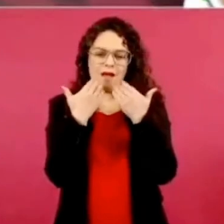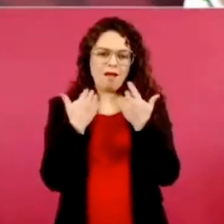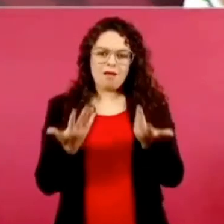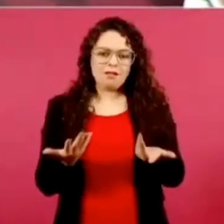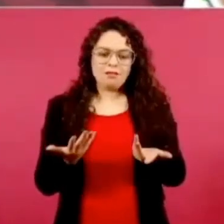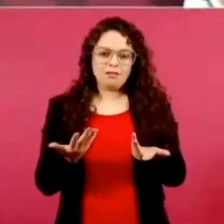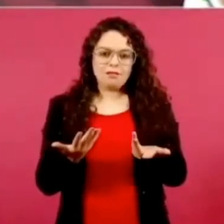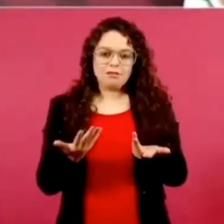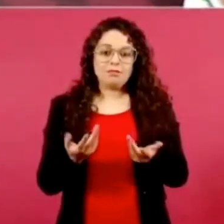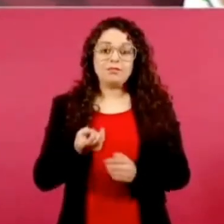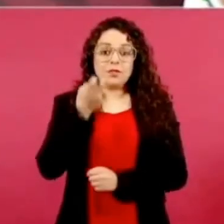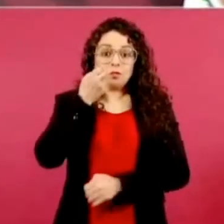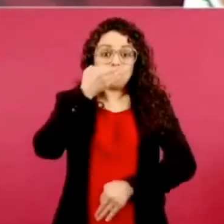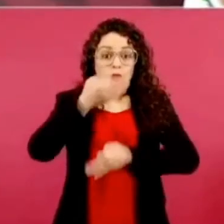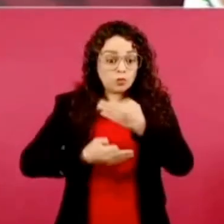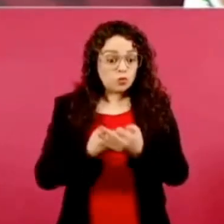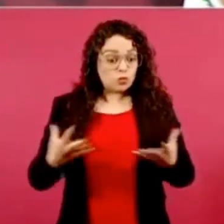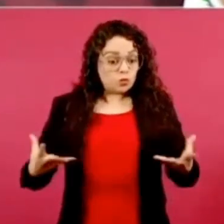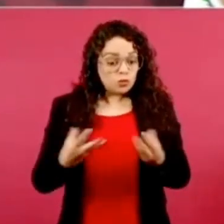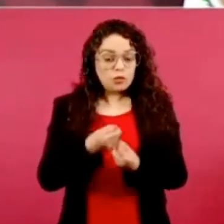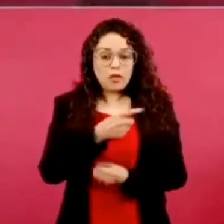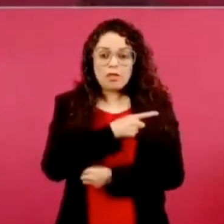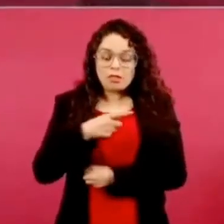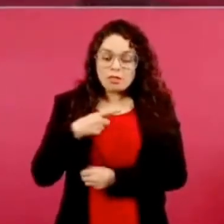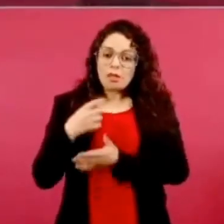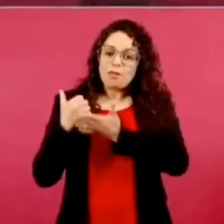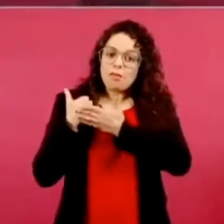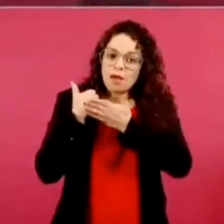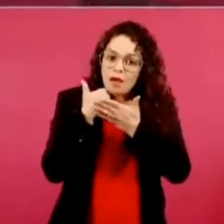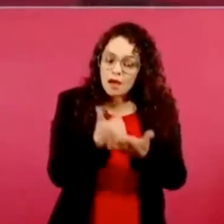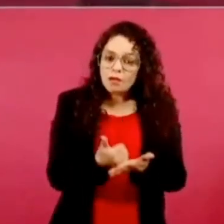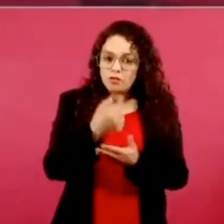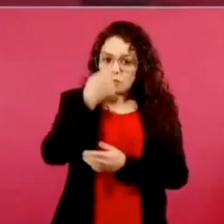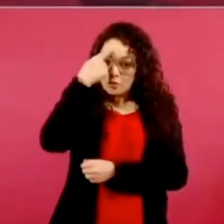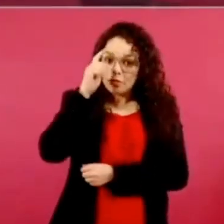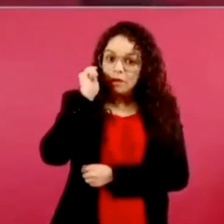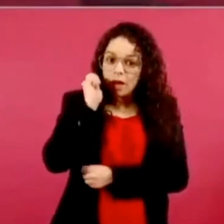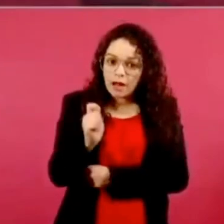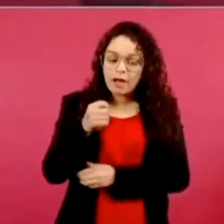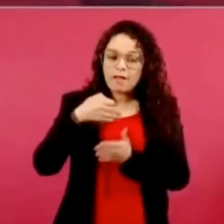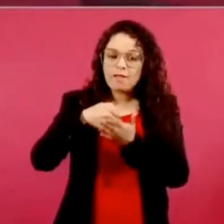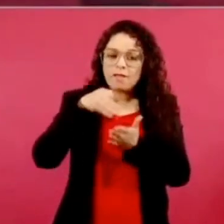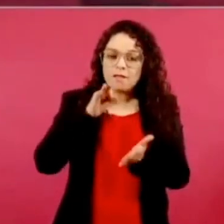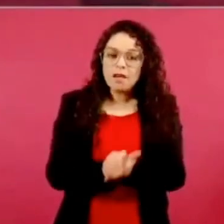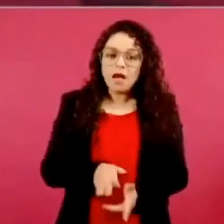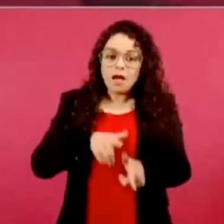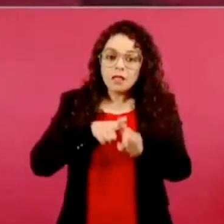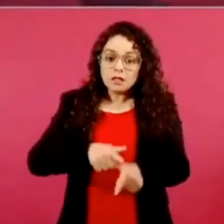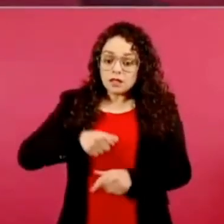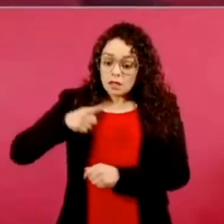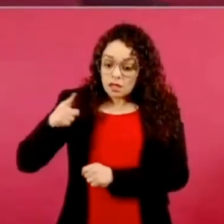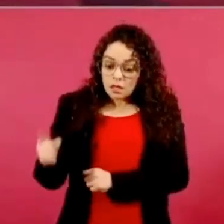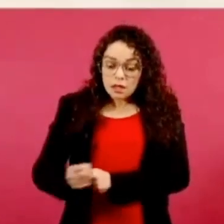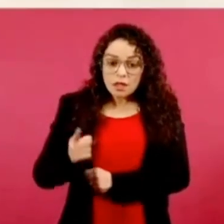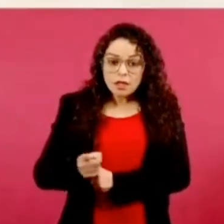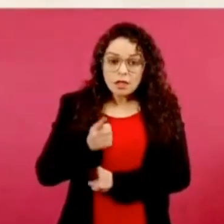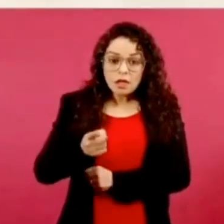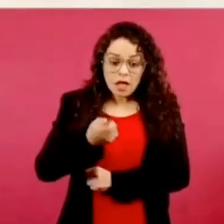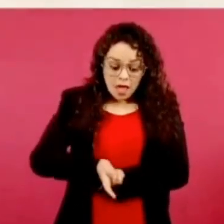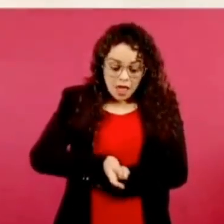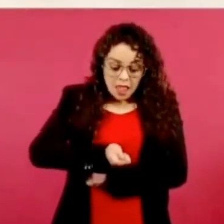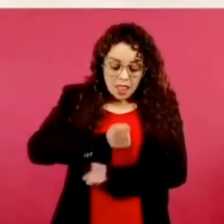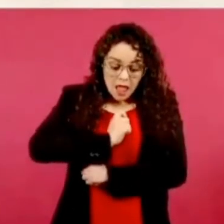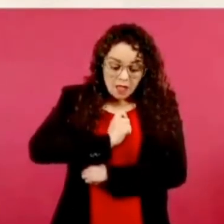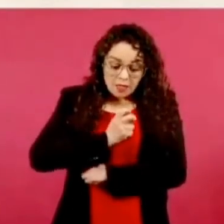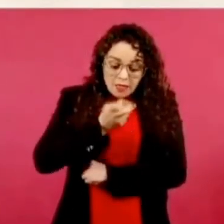que todos ayudemos a fortalecer nuestros valores, nuestra identidad, el orgullo de